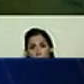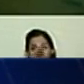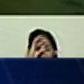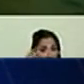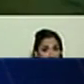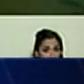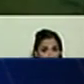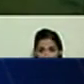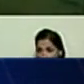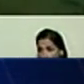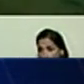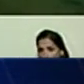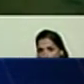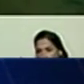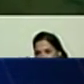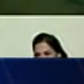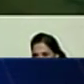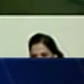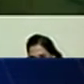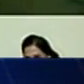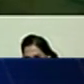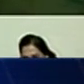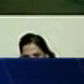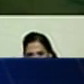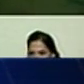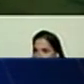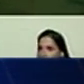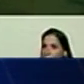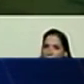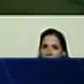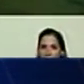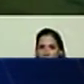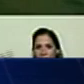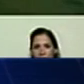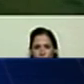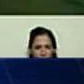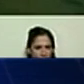para regalar a Venezuela.